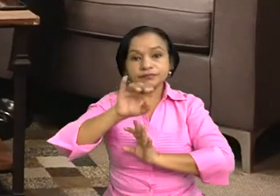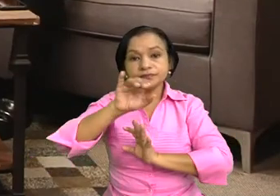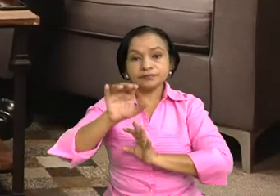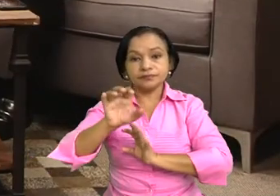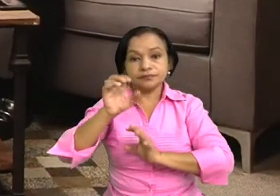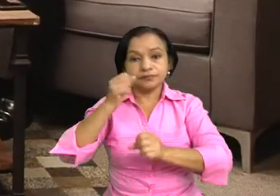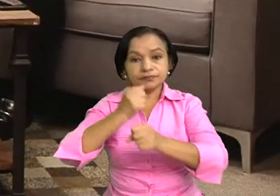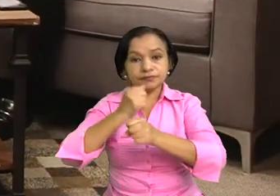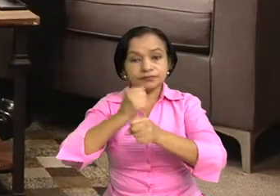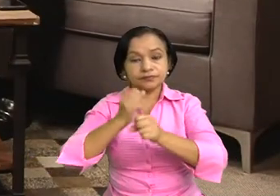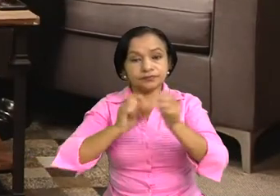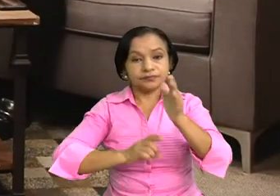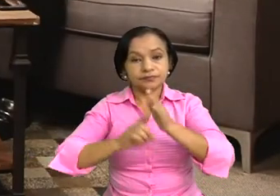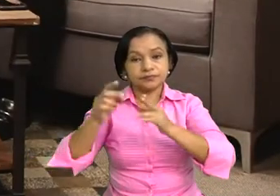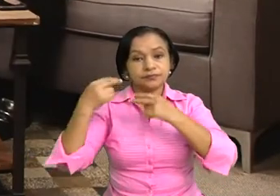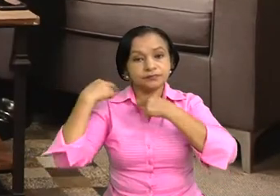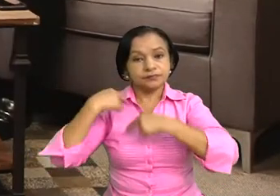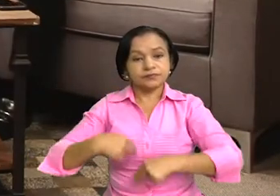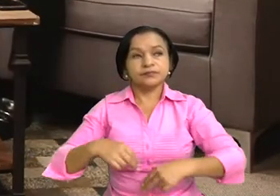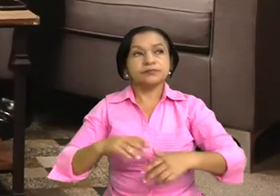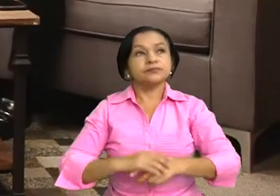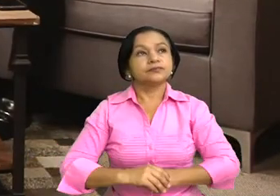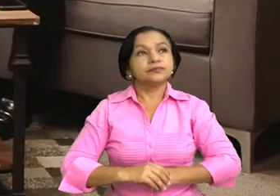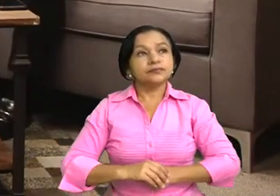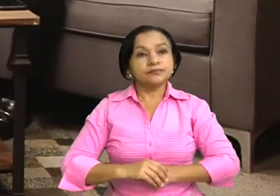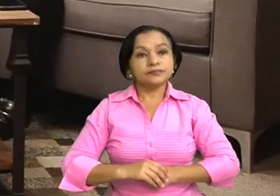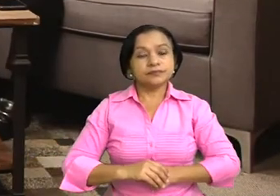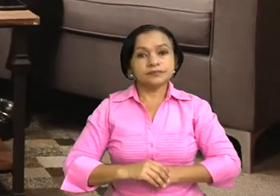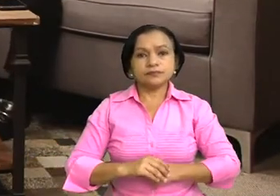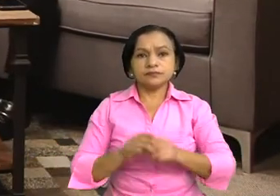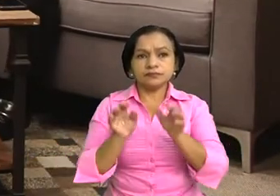desarrollo humano del país? Es importante